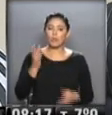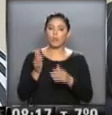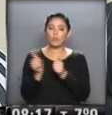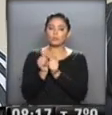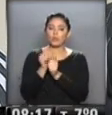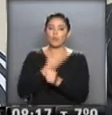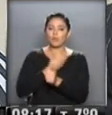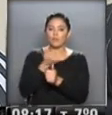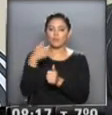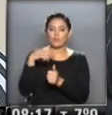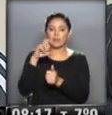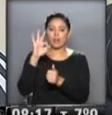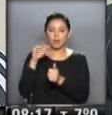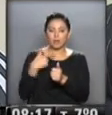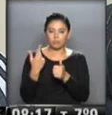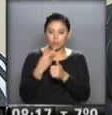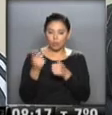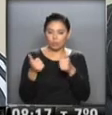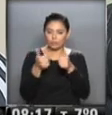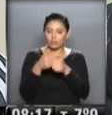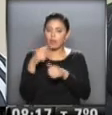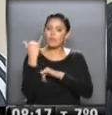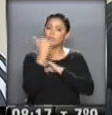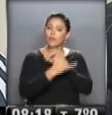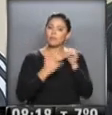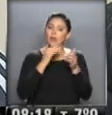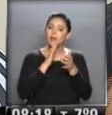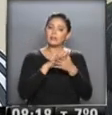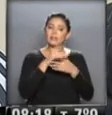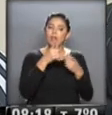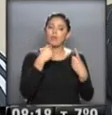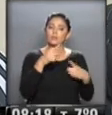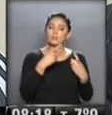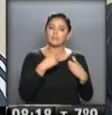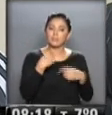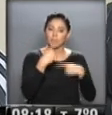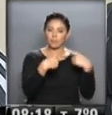aprecio y bueno, nos dará la información que sea necesaria para seguir.